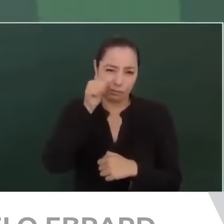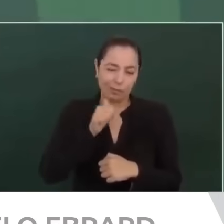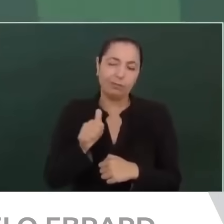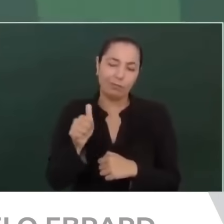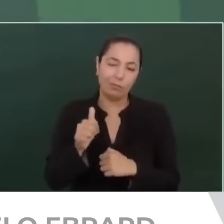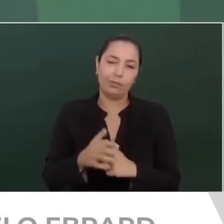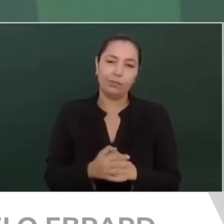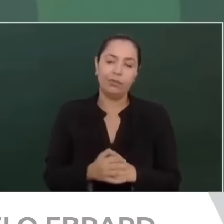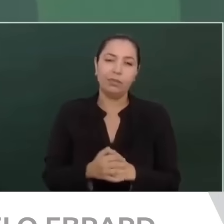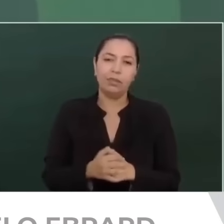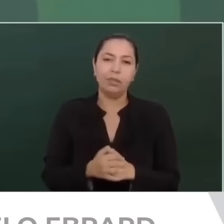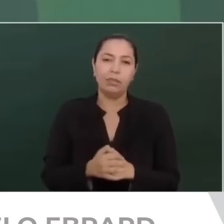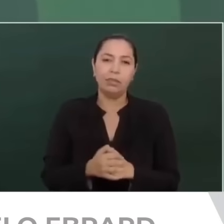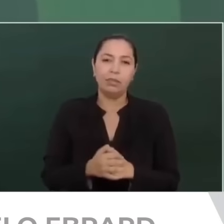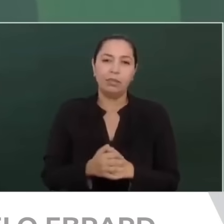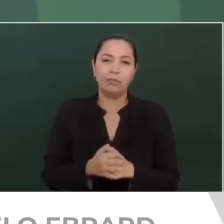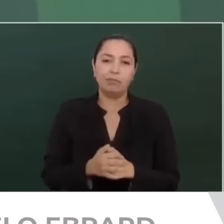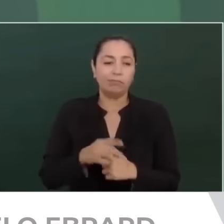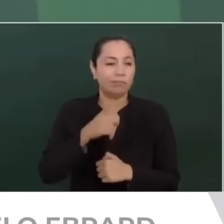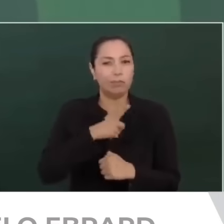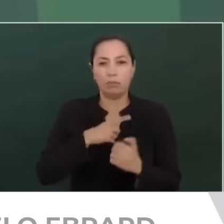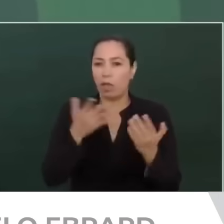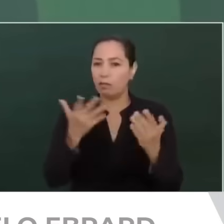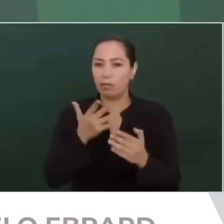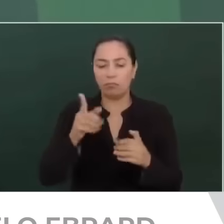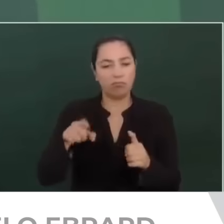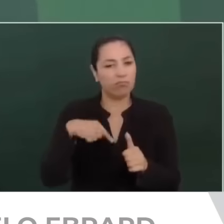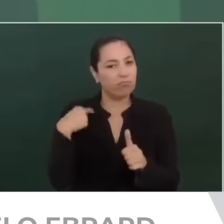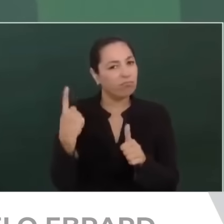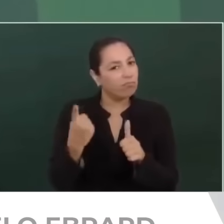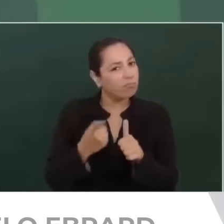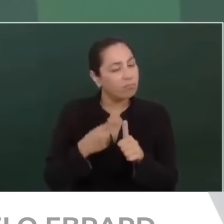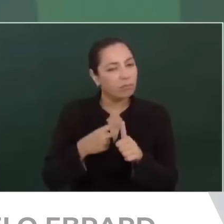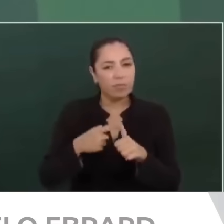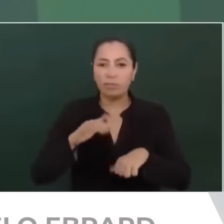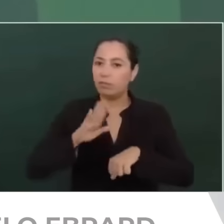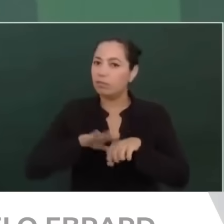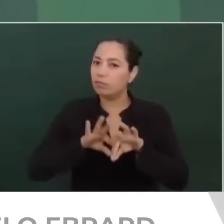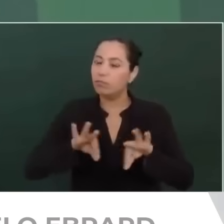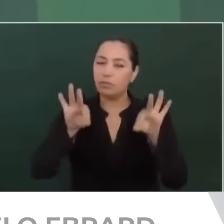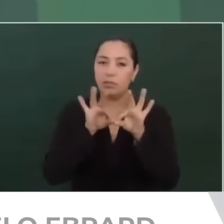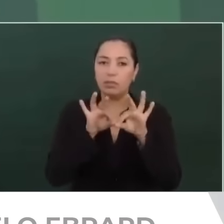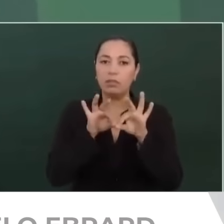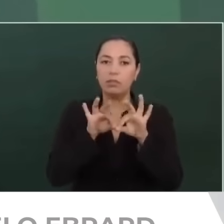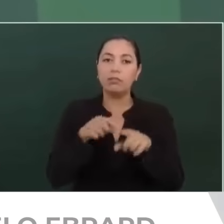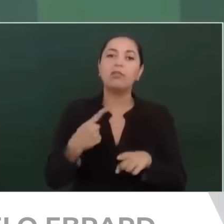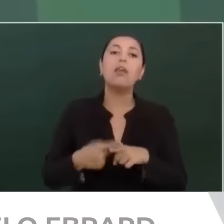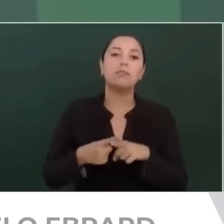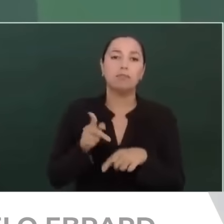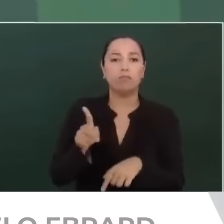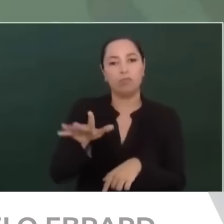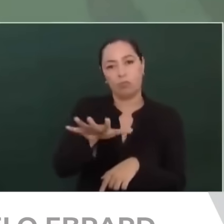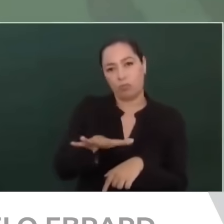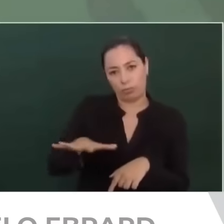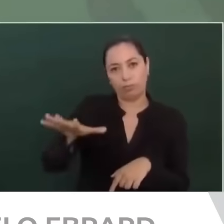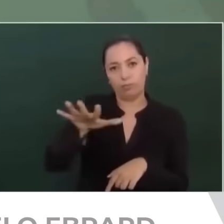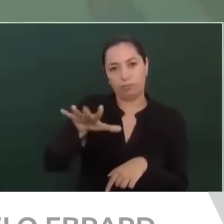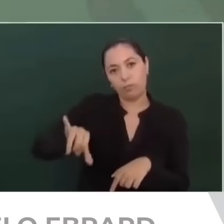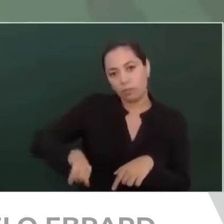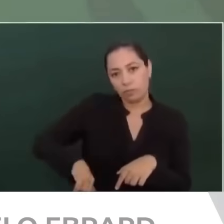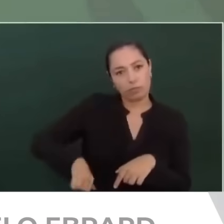siempre tiene que p por delante el interés del pueblo el interés de